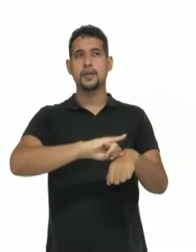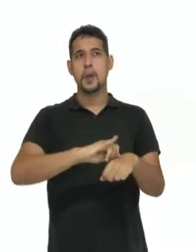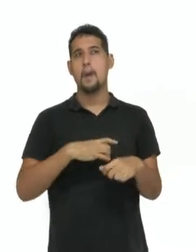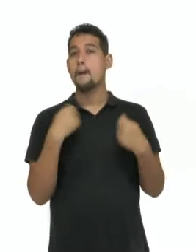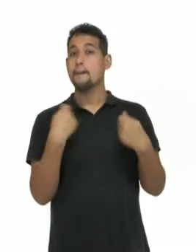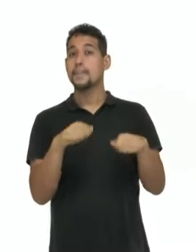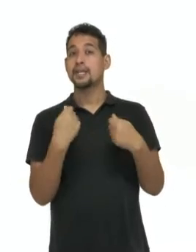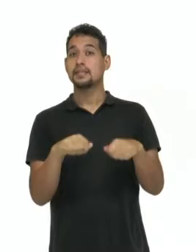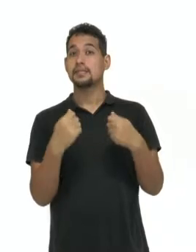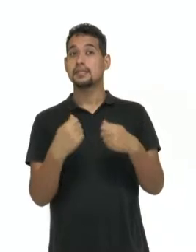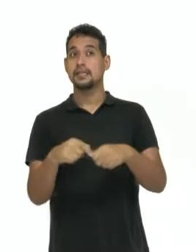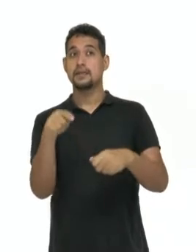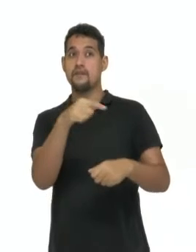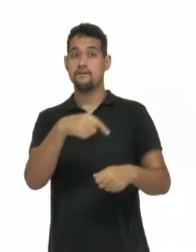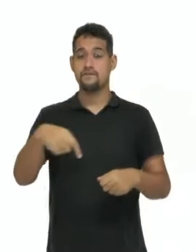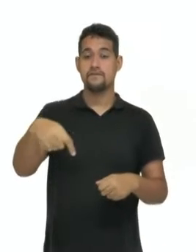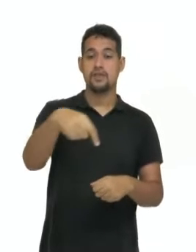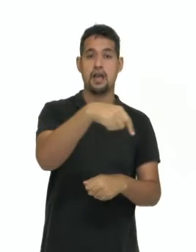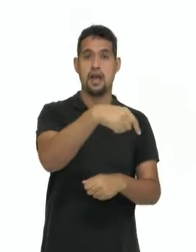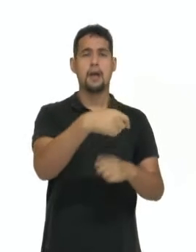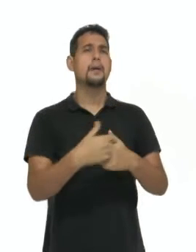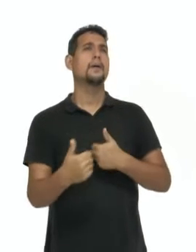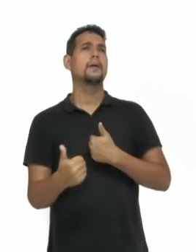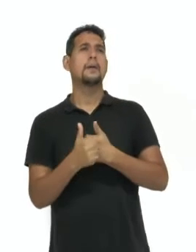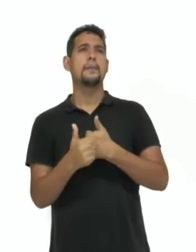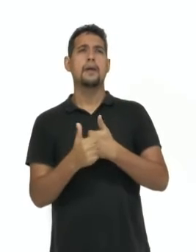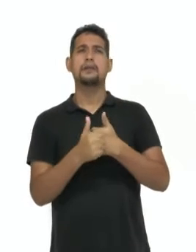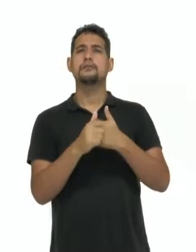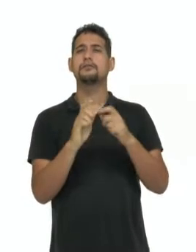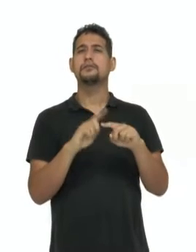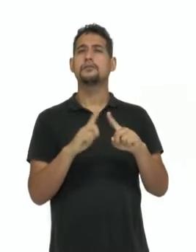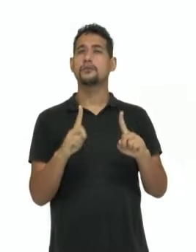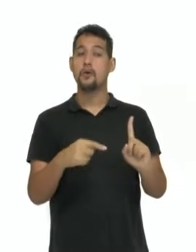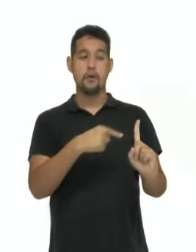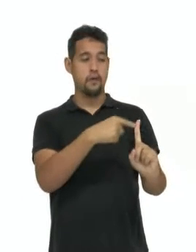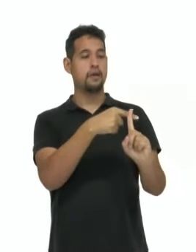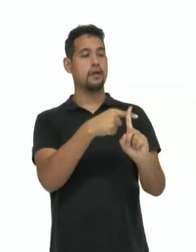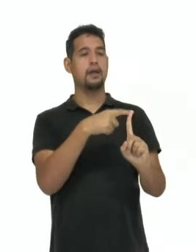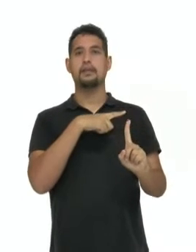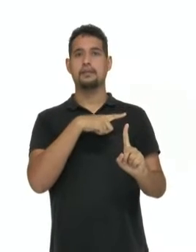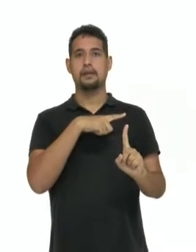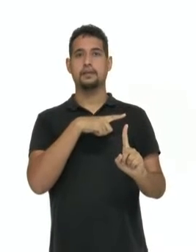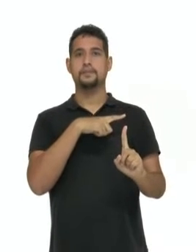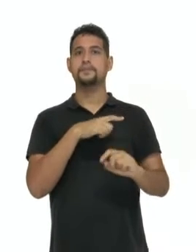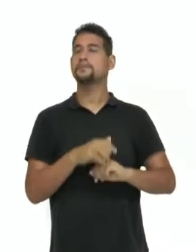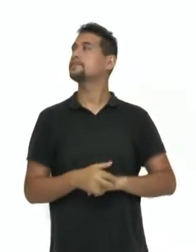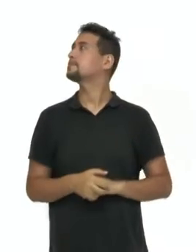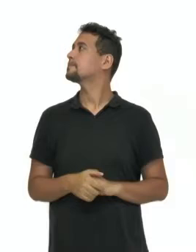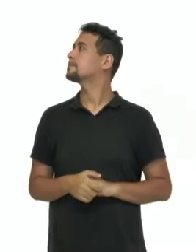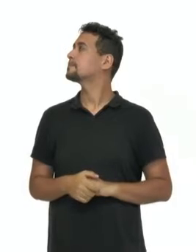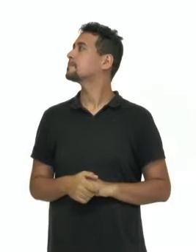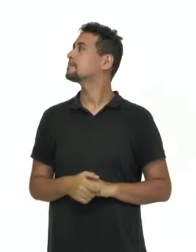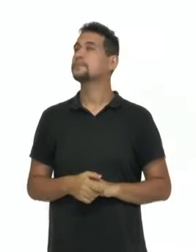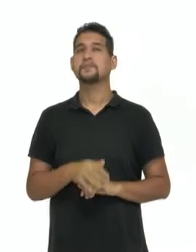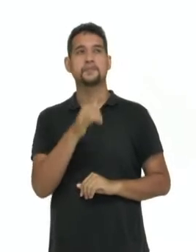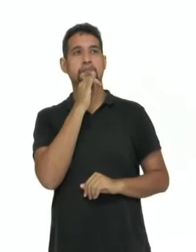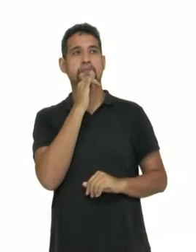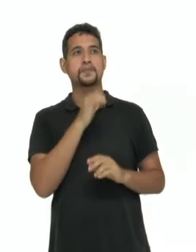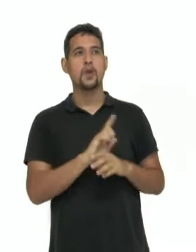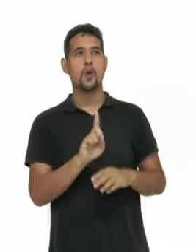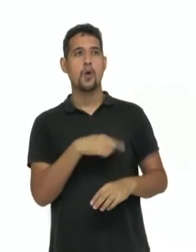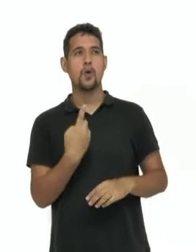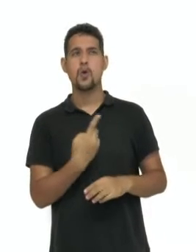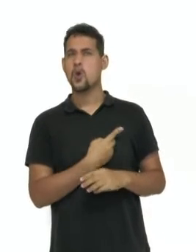girar, espacio, en el próximo cruce. 2. No soporto a esa chica, por eso